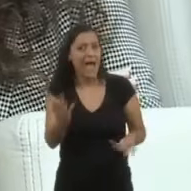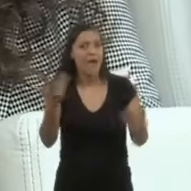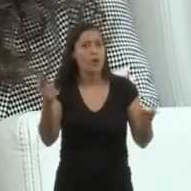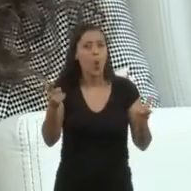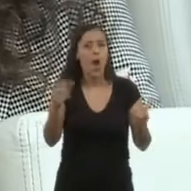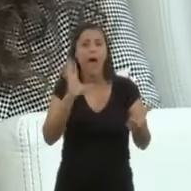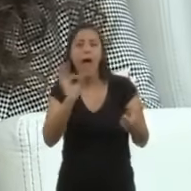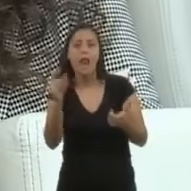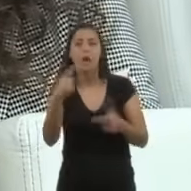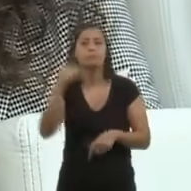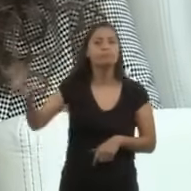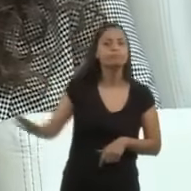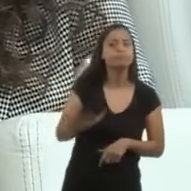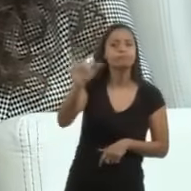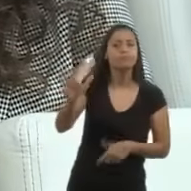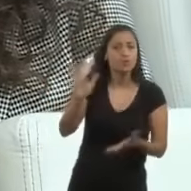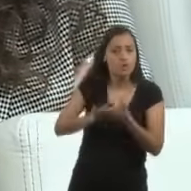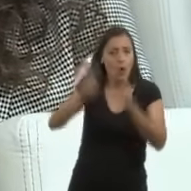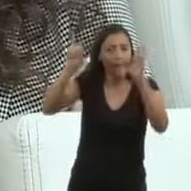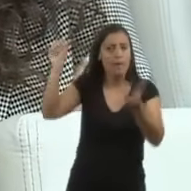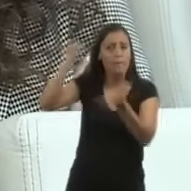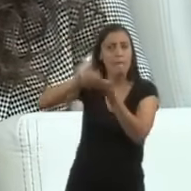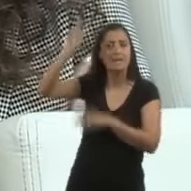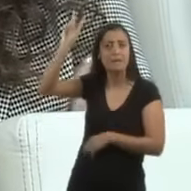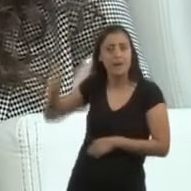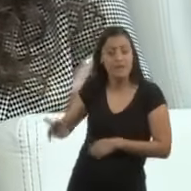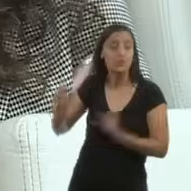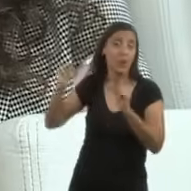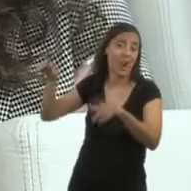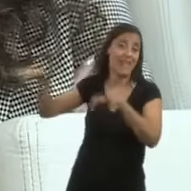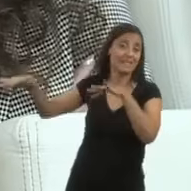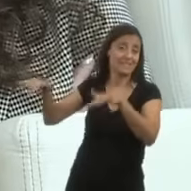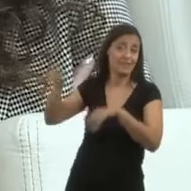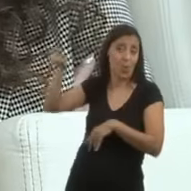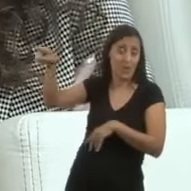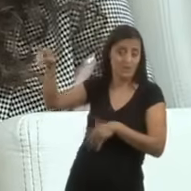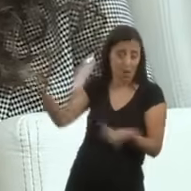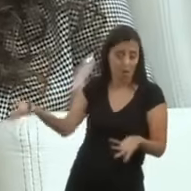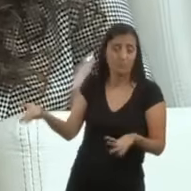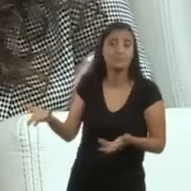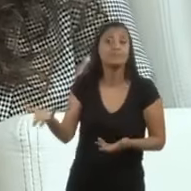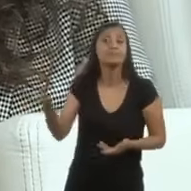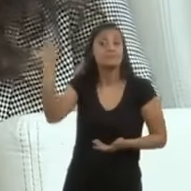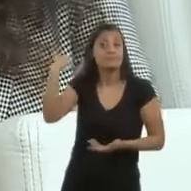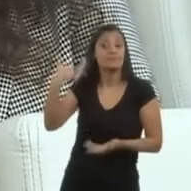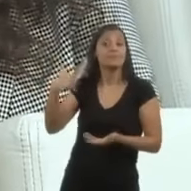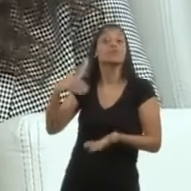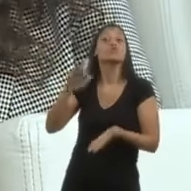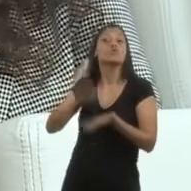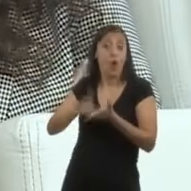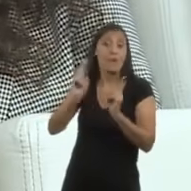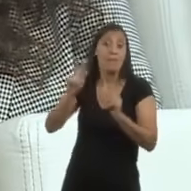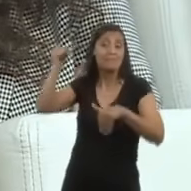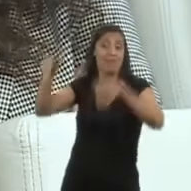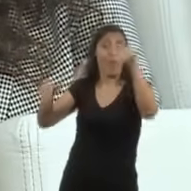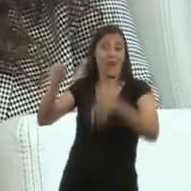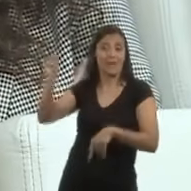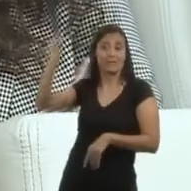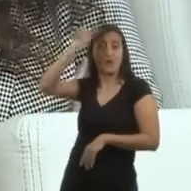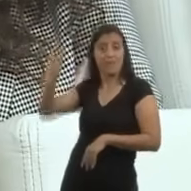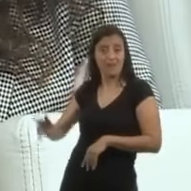en relación Venezuela y a la situación de las últimas elecciones en